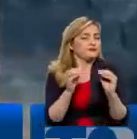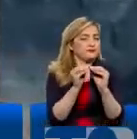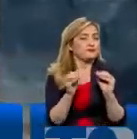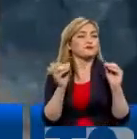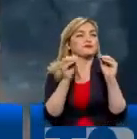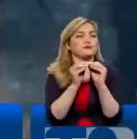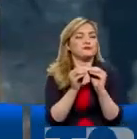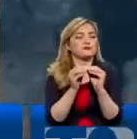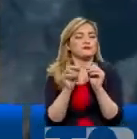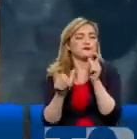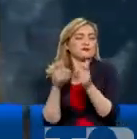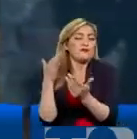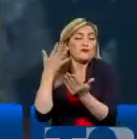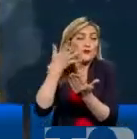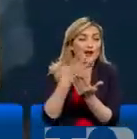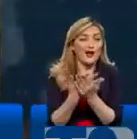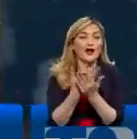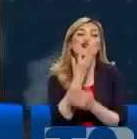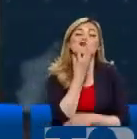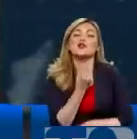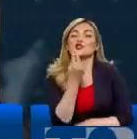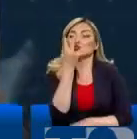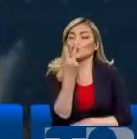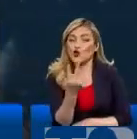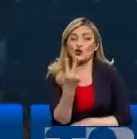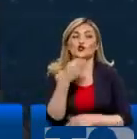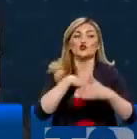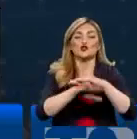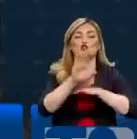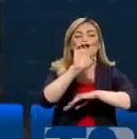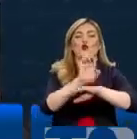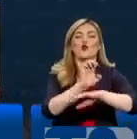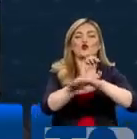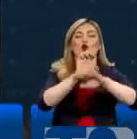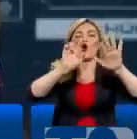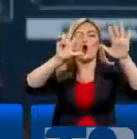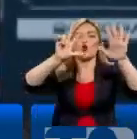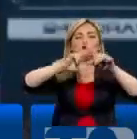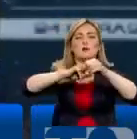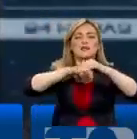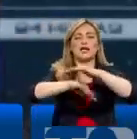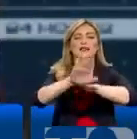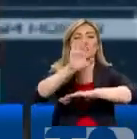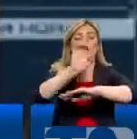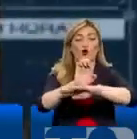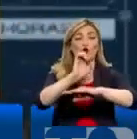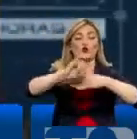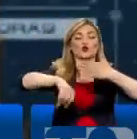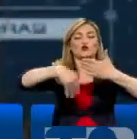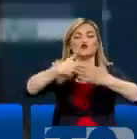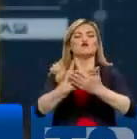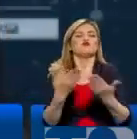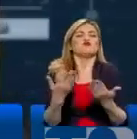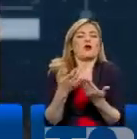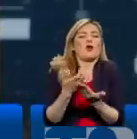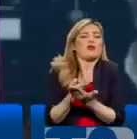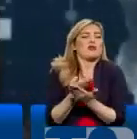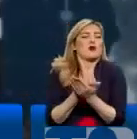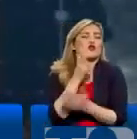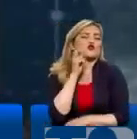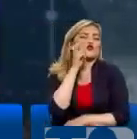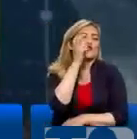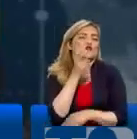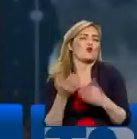país. Según reportes policiales, Oren y Dahan entraron al menos 8 veces a Ecuador, justificando sus ingresos por turismo